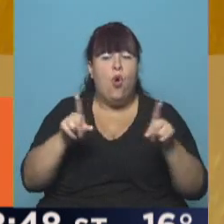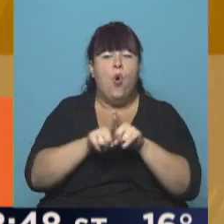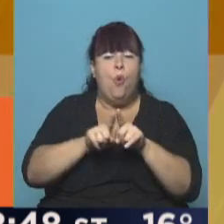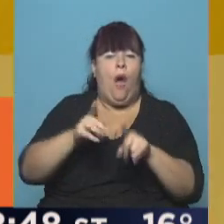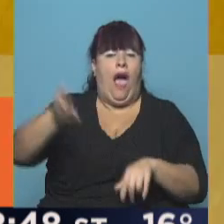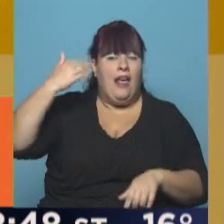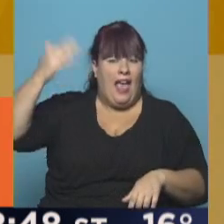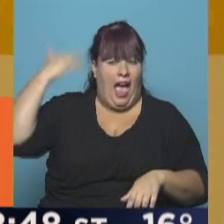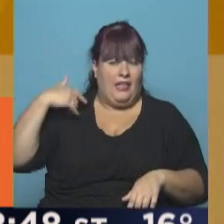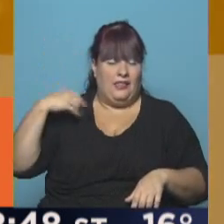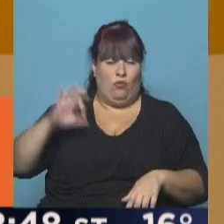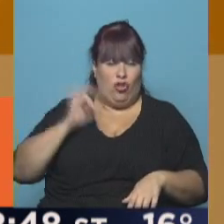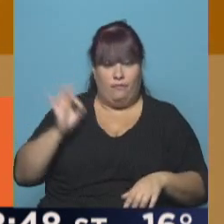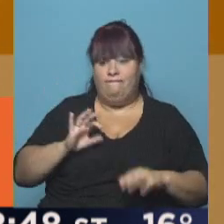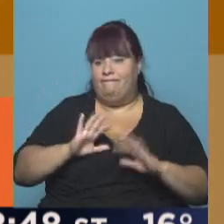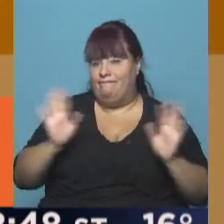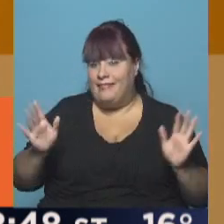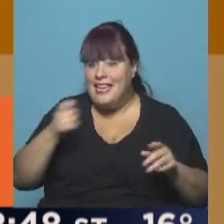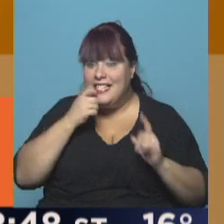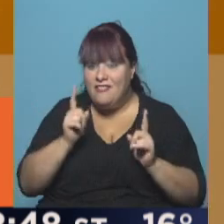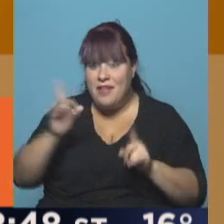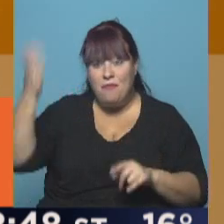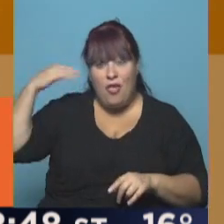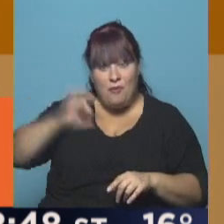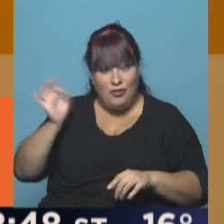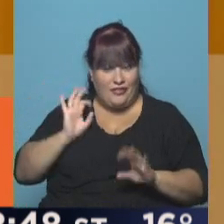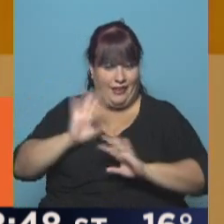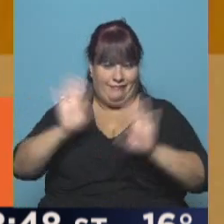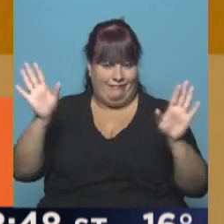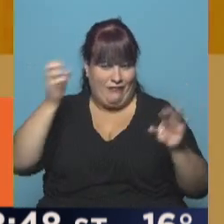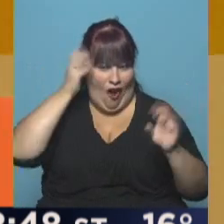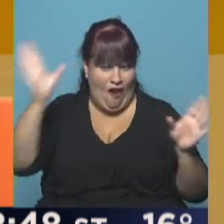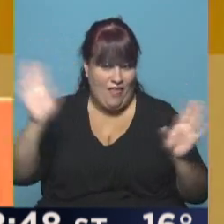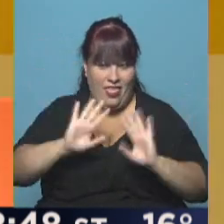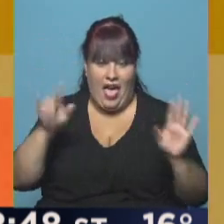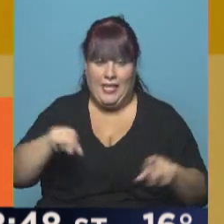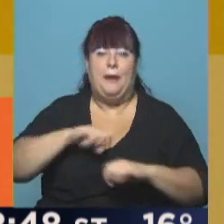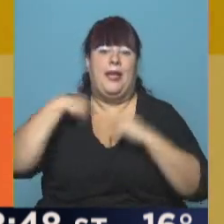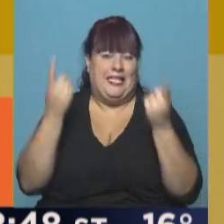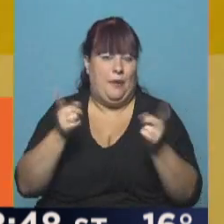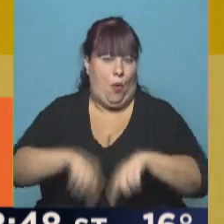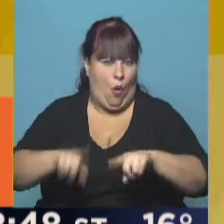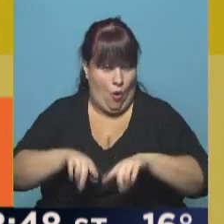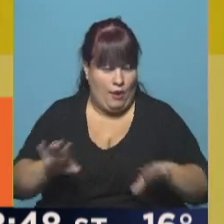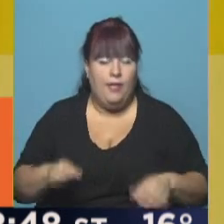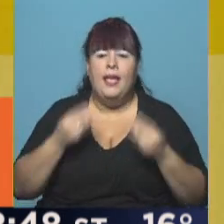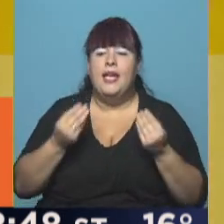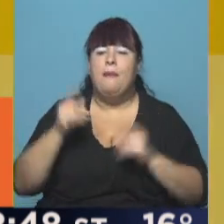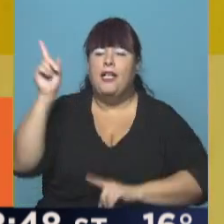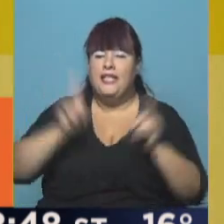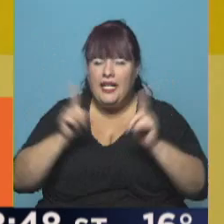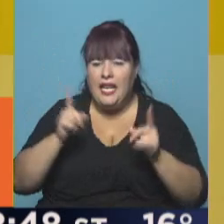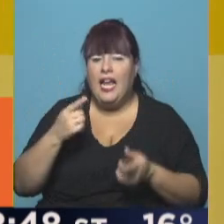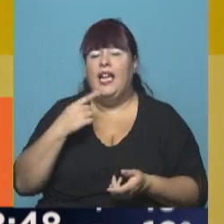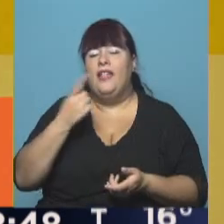vienen dando en todos estos años. Bueno, si va a ser como la vienen dando en todos estos años, agárrense porque vamos a tener más de lo mismo. Gustavo, ¿qué pasó con Tinelli? Se